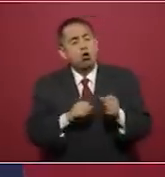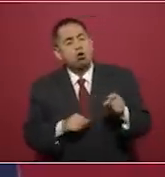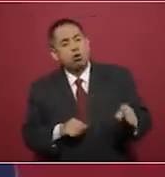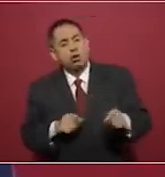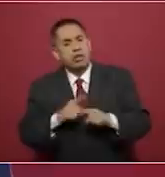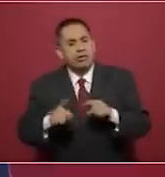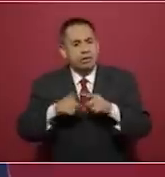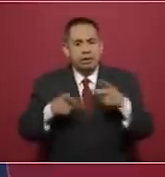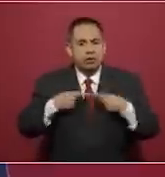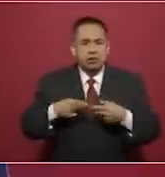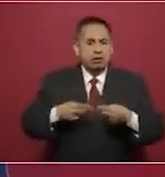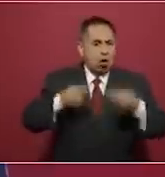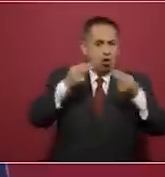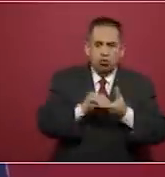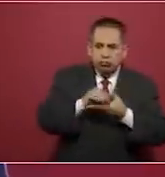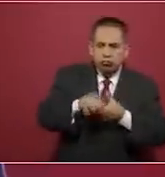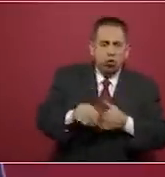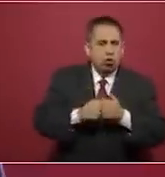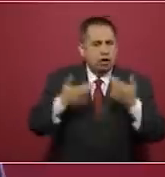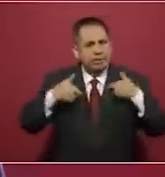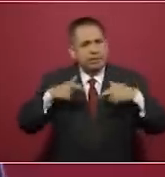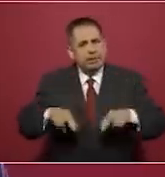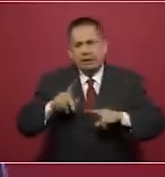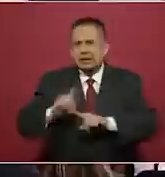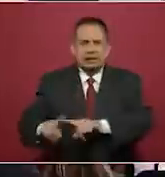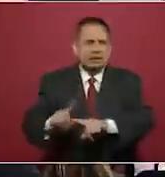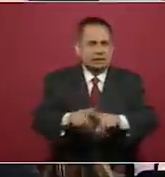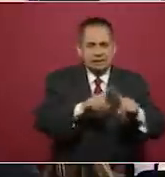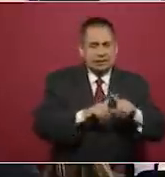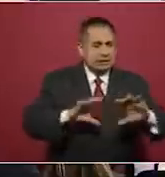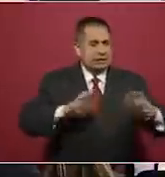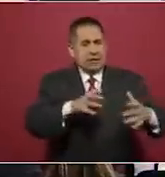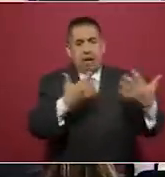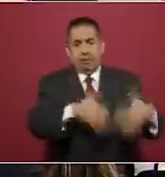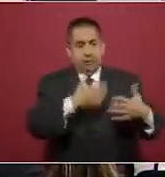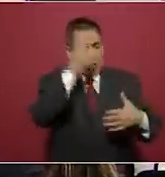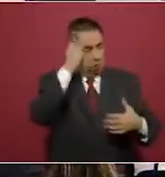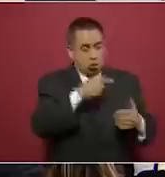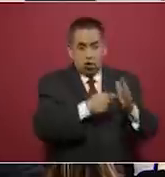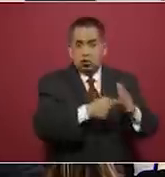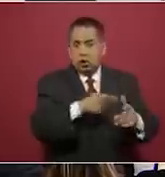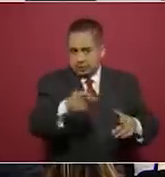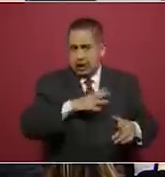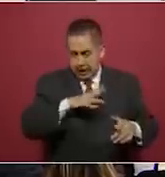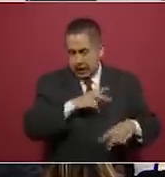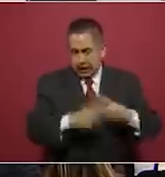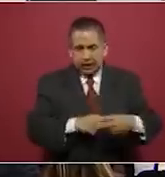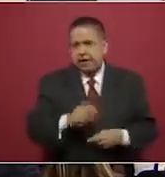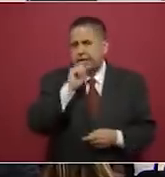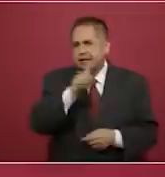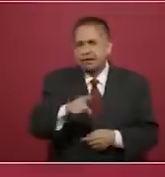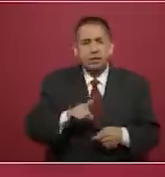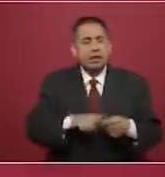inversionistas y con representantes del sector empresarial tanto de